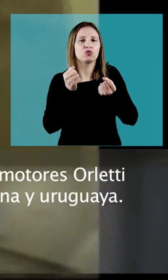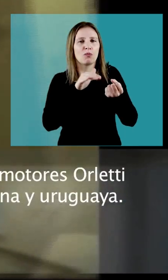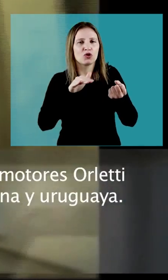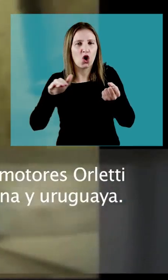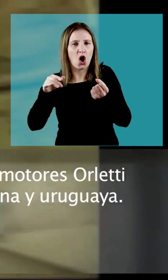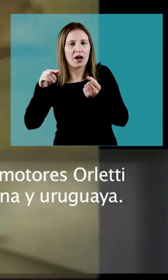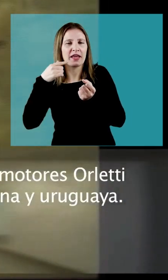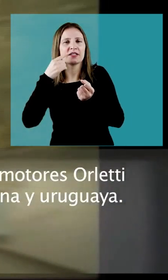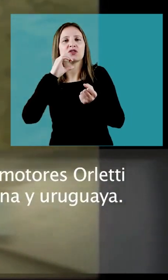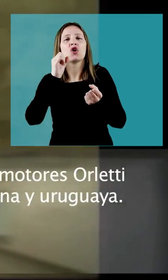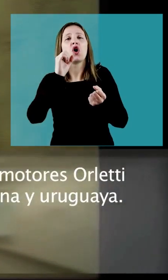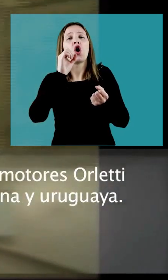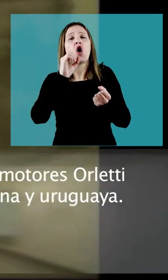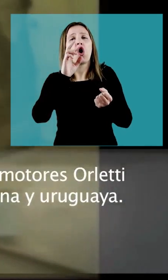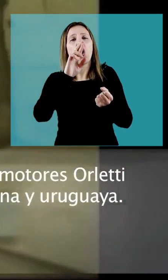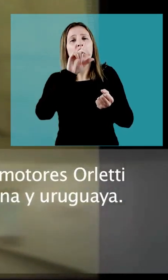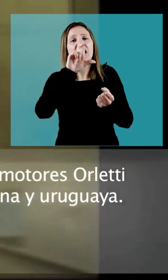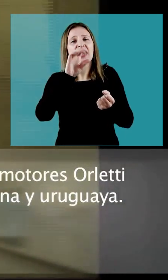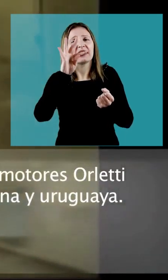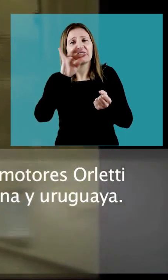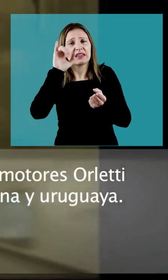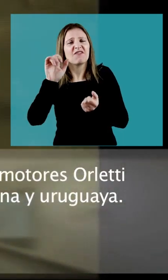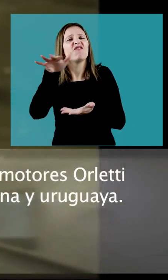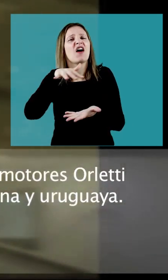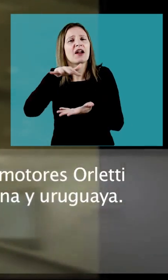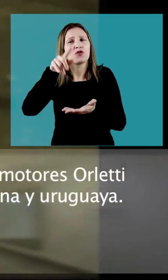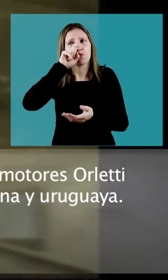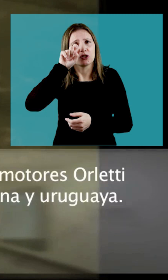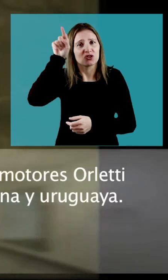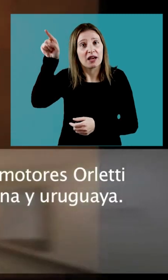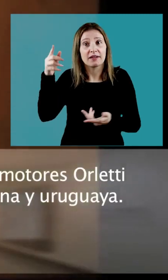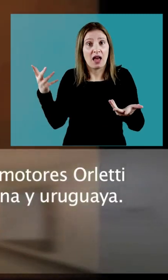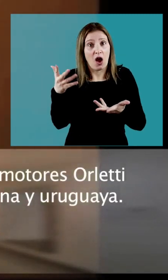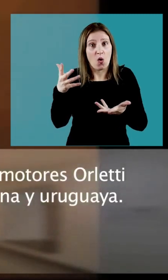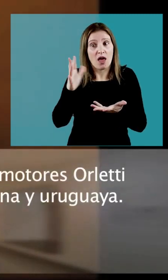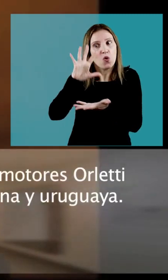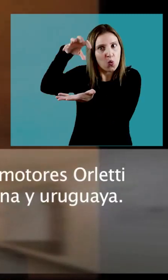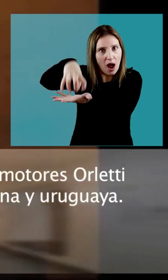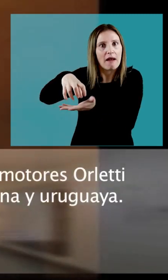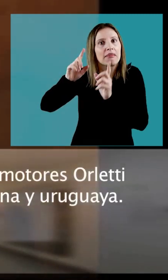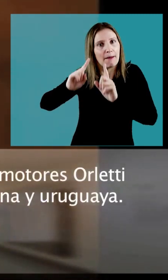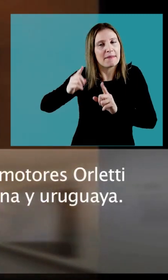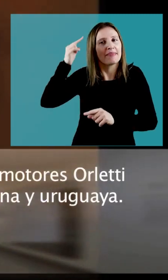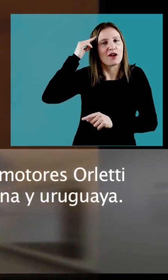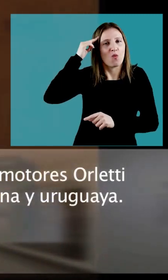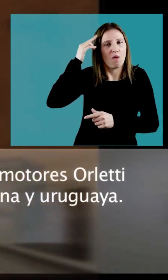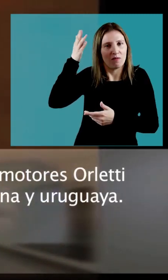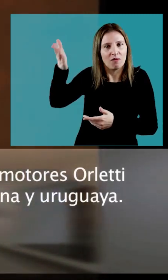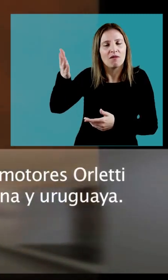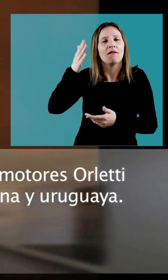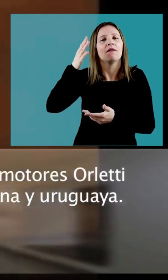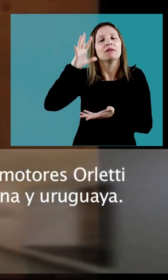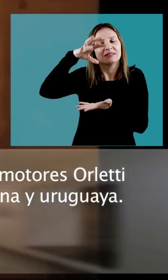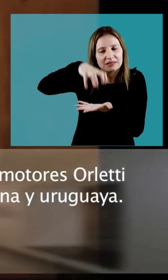Buenos Aires, en un barrio en el medio de la ciudad. Hoy es un sitio de memoria y fue el sitio el